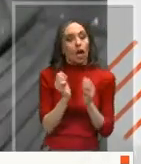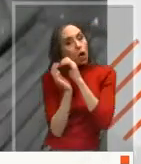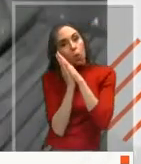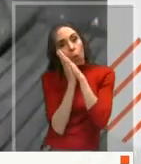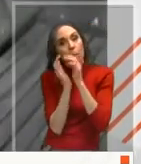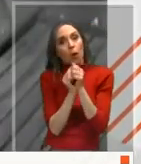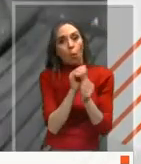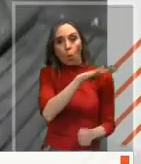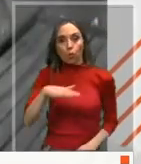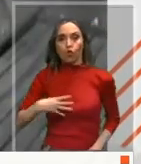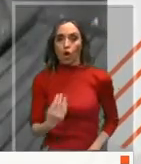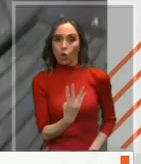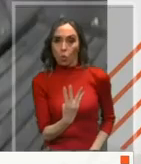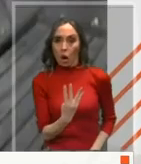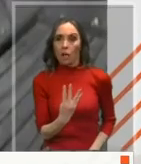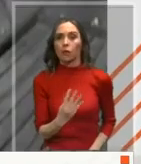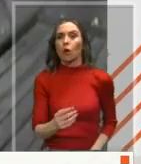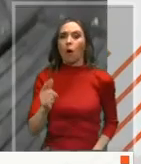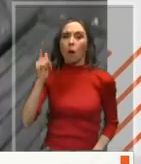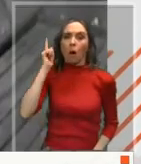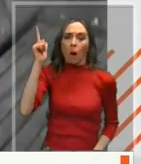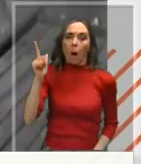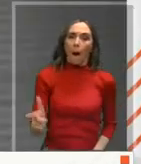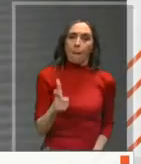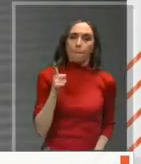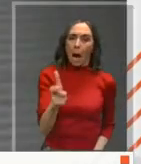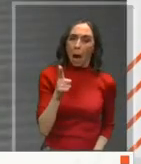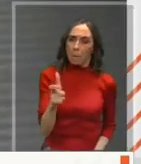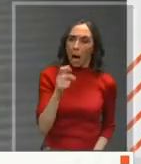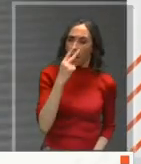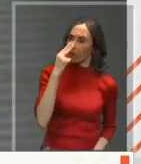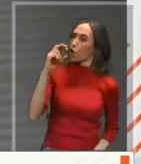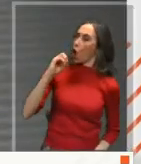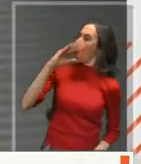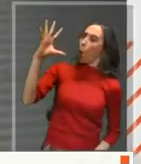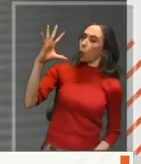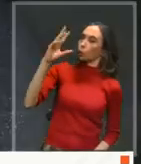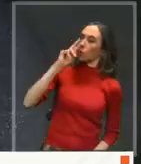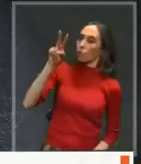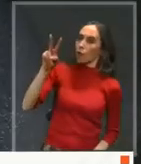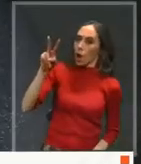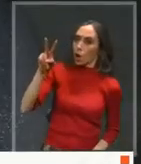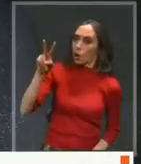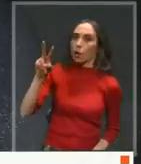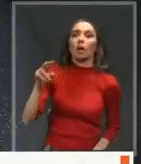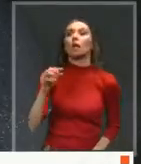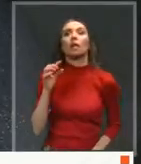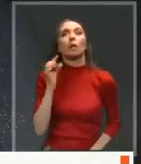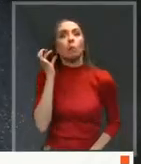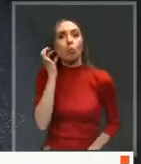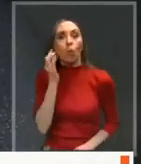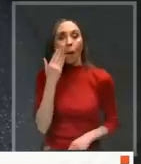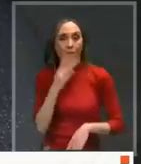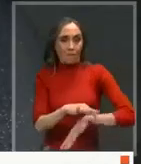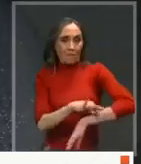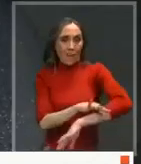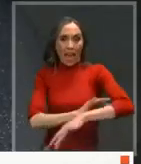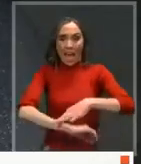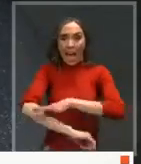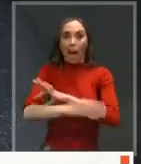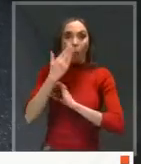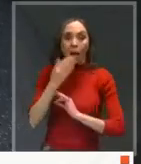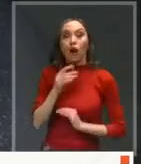pero el ruido y los destellos de estos disparos los despertaron. De repente sentimos que empezaron